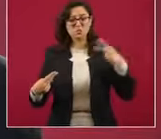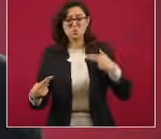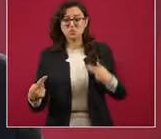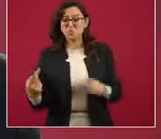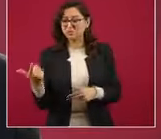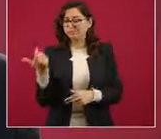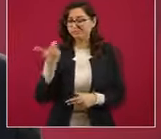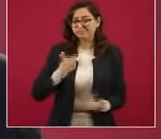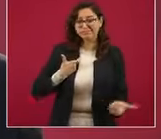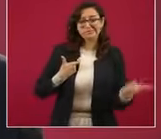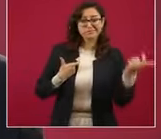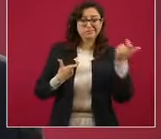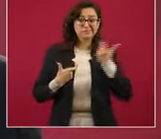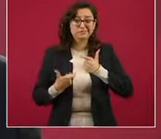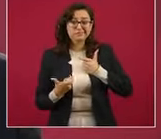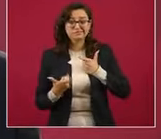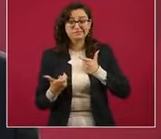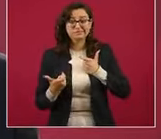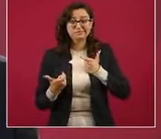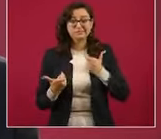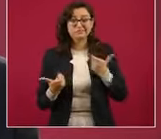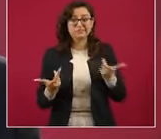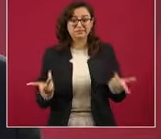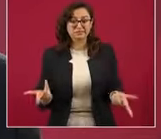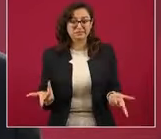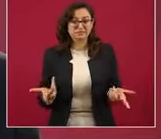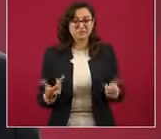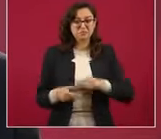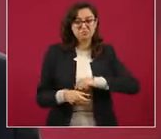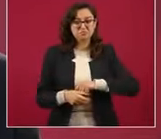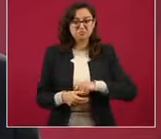dinero, del influyentismo.